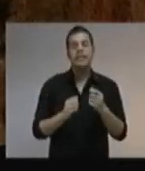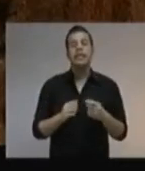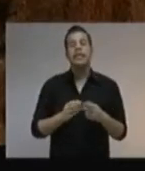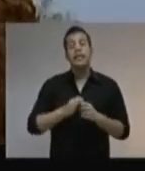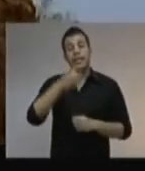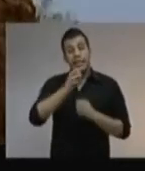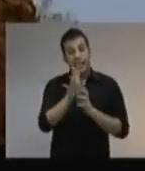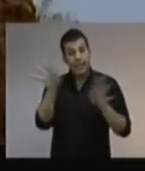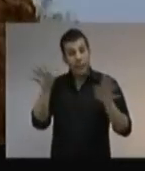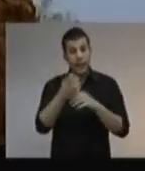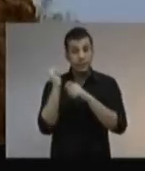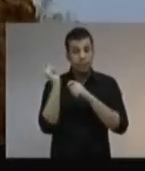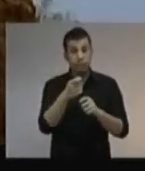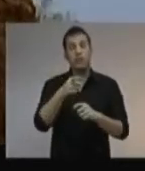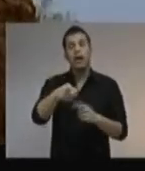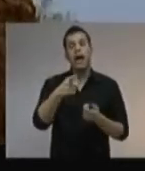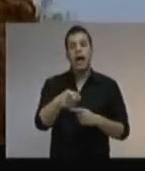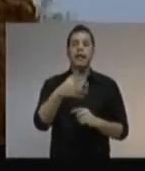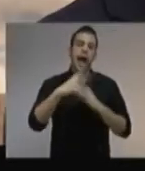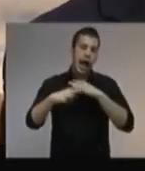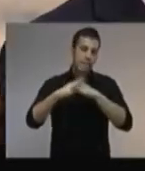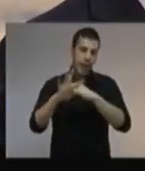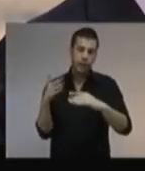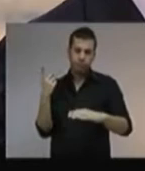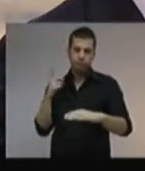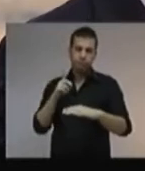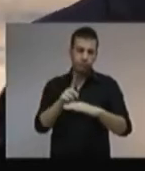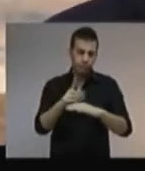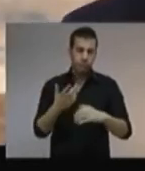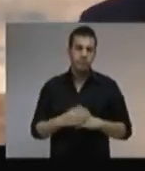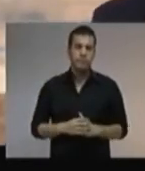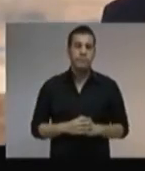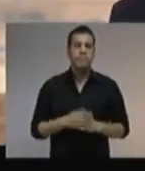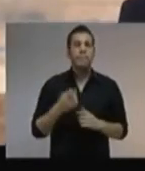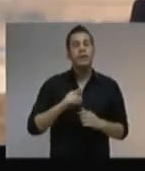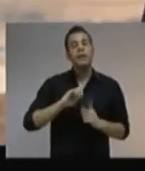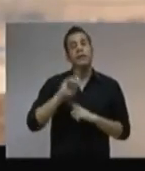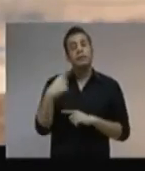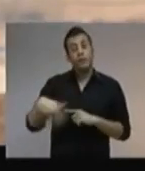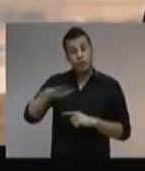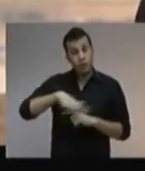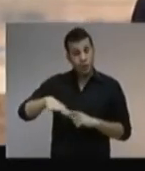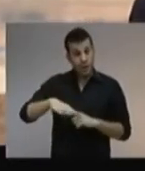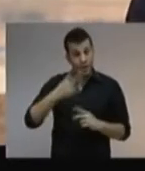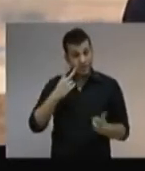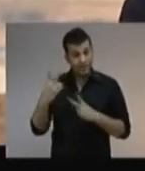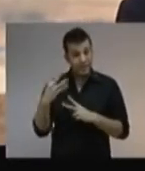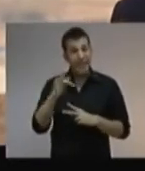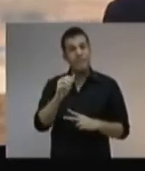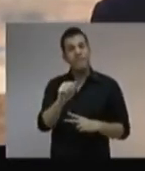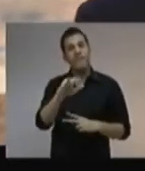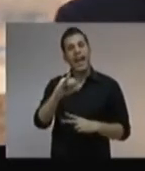portando ramas, batiendo ramas, iban al mar pidiendo lluvias. Y en este lugar, precisamente, el faigán o